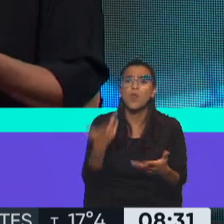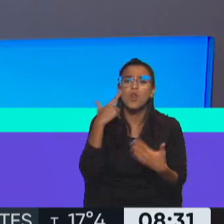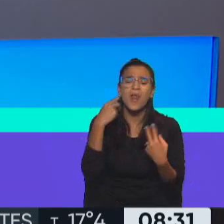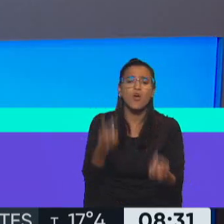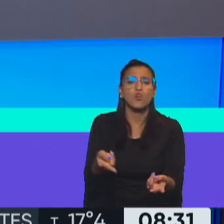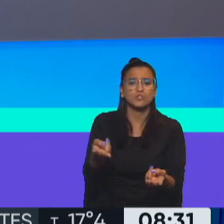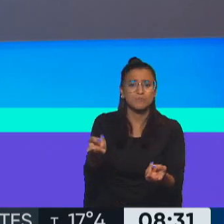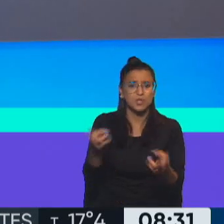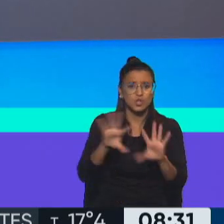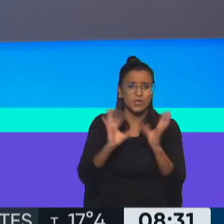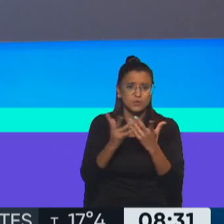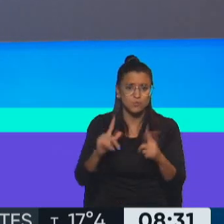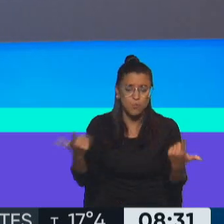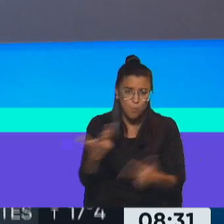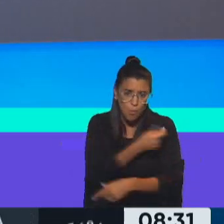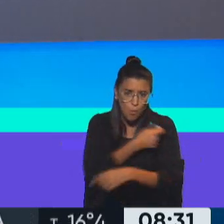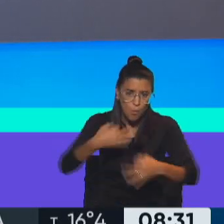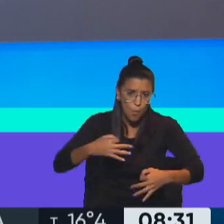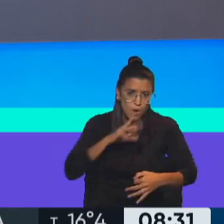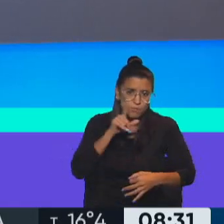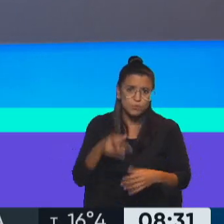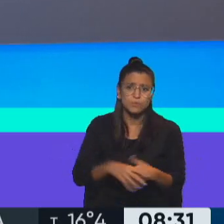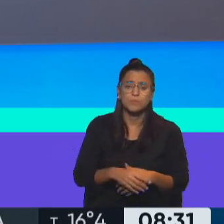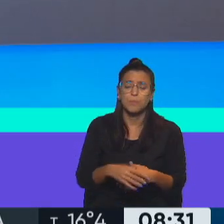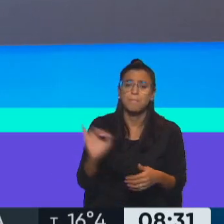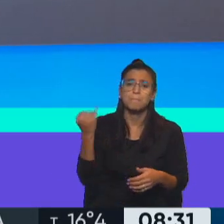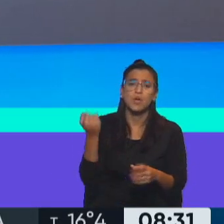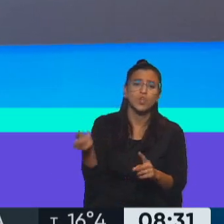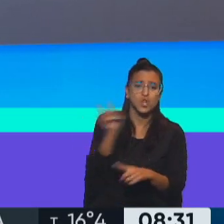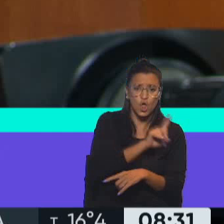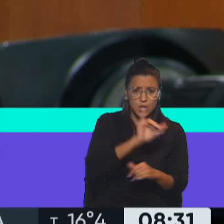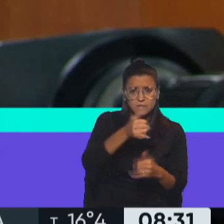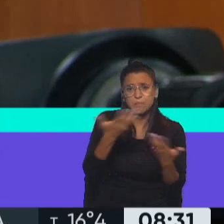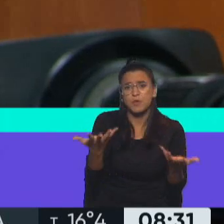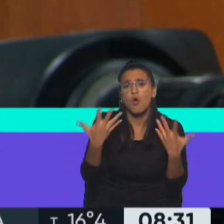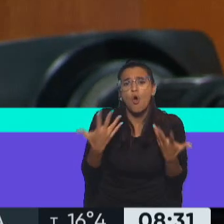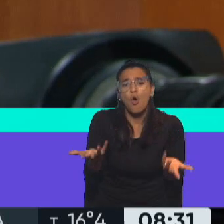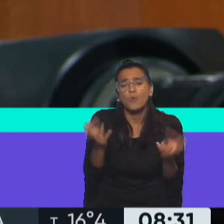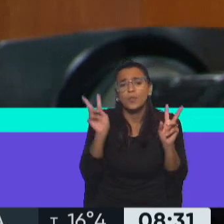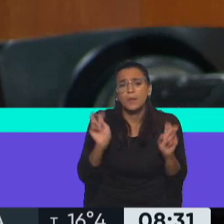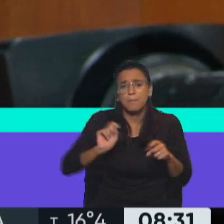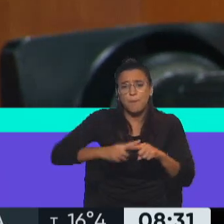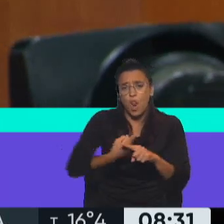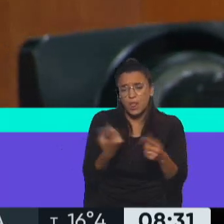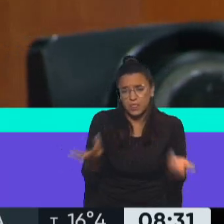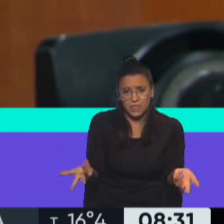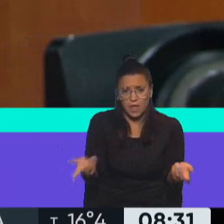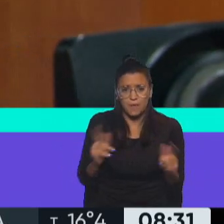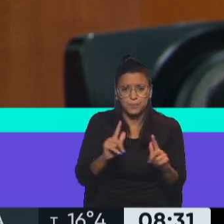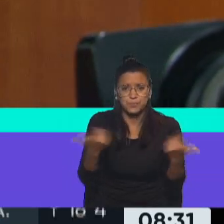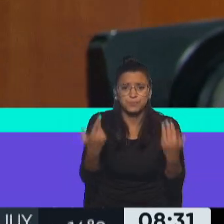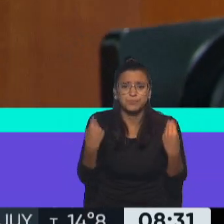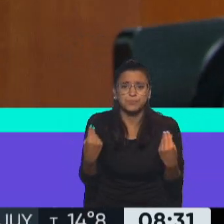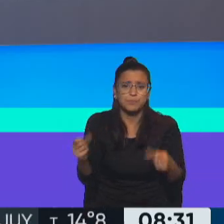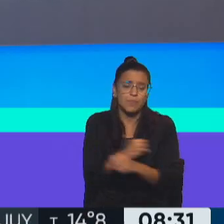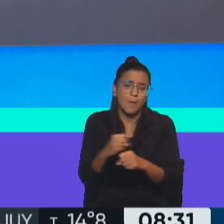reconocimiento internacional. Es muy buena, además, la Sputnik. Es mejor que muchas otras vacunas, Claro, pero claro. obviamente es una cuestión política. No hay ninguna razón para